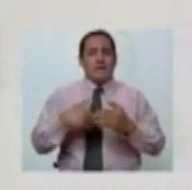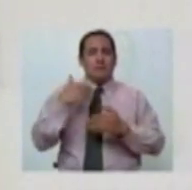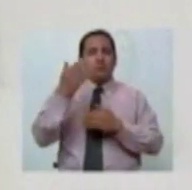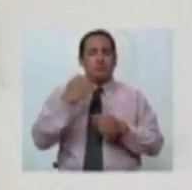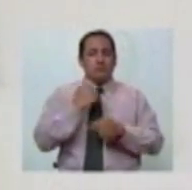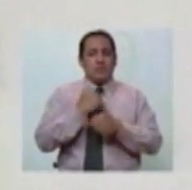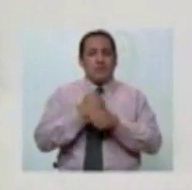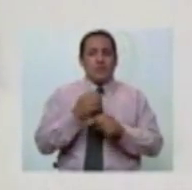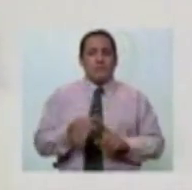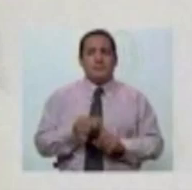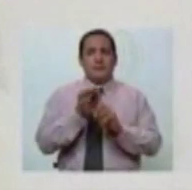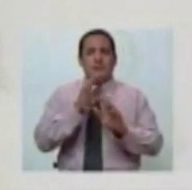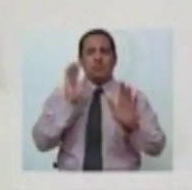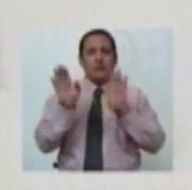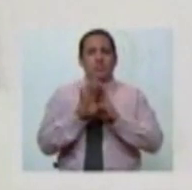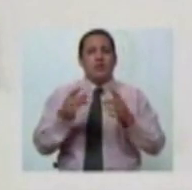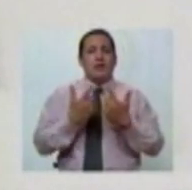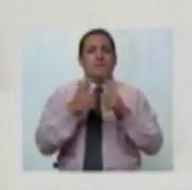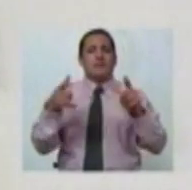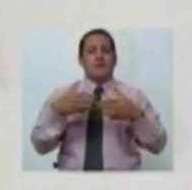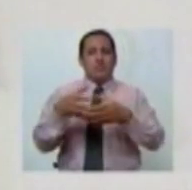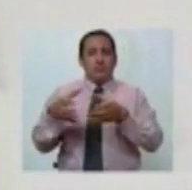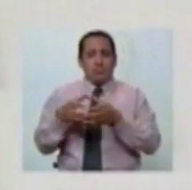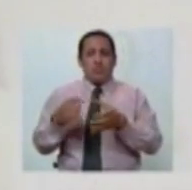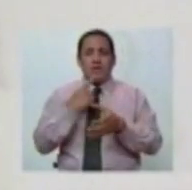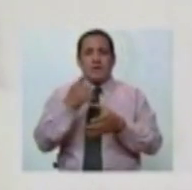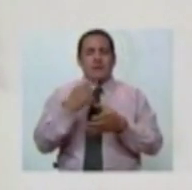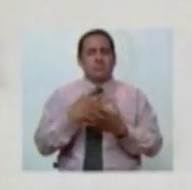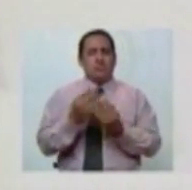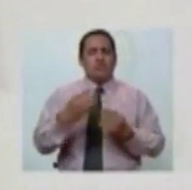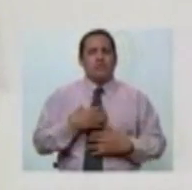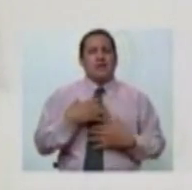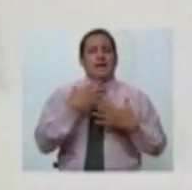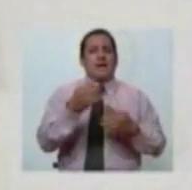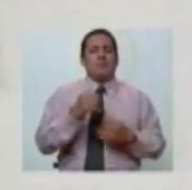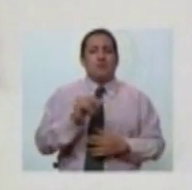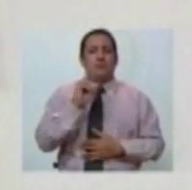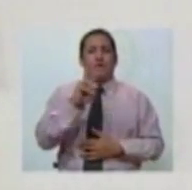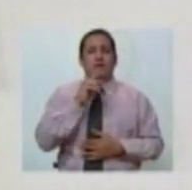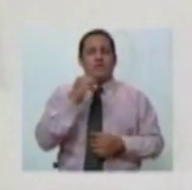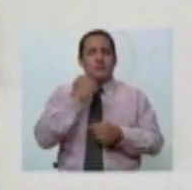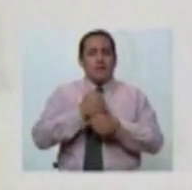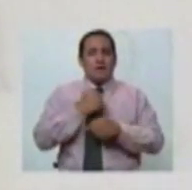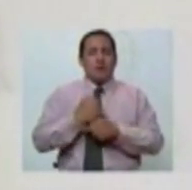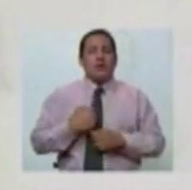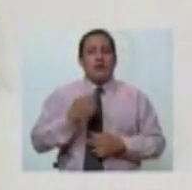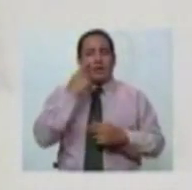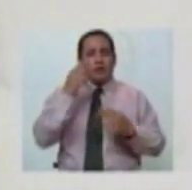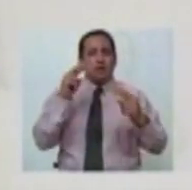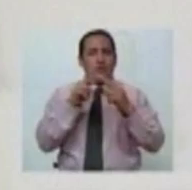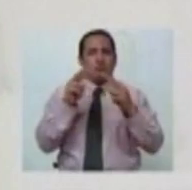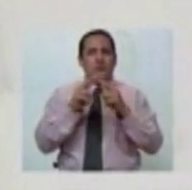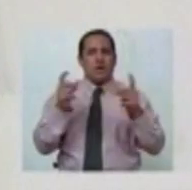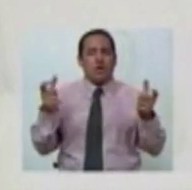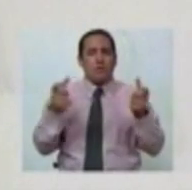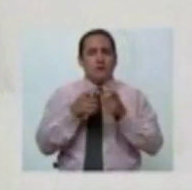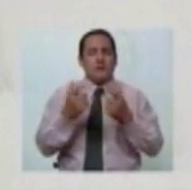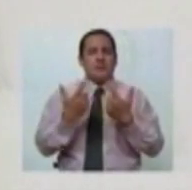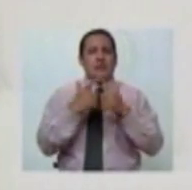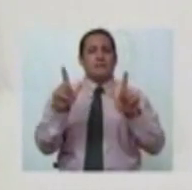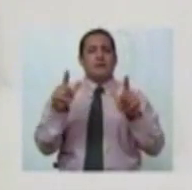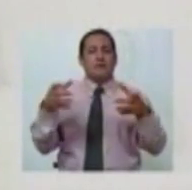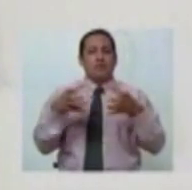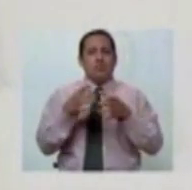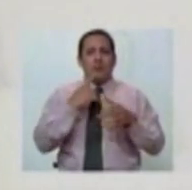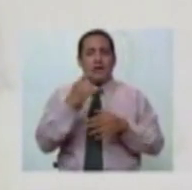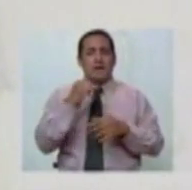Luego hay un mecanismo especial en el caso de la libertad sindical, que son las quejas por violación a la libertad sindical, que las conoce el Comité de Libertad